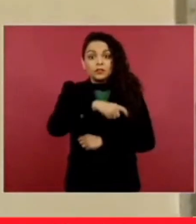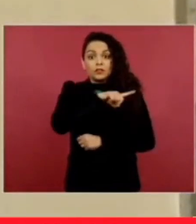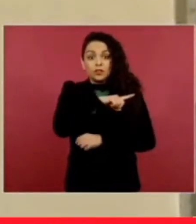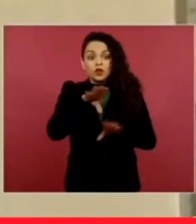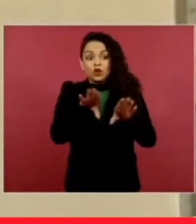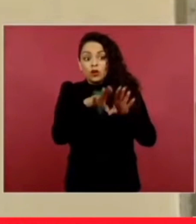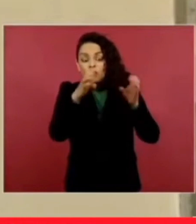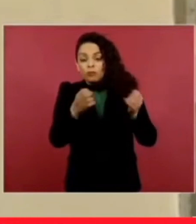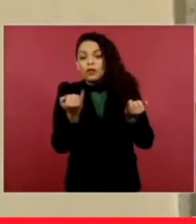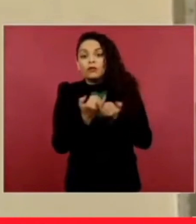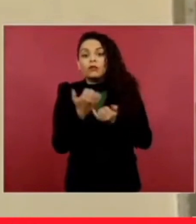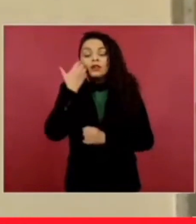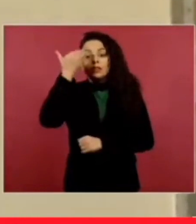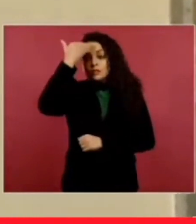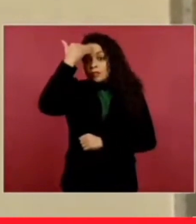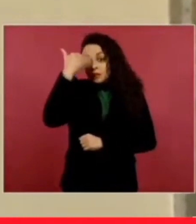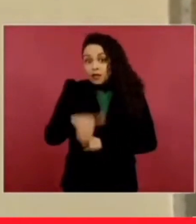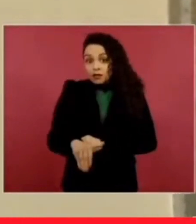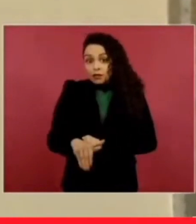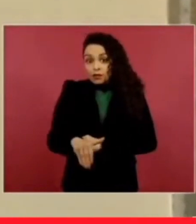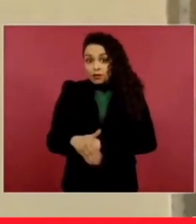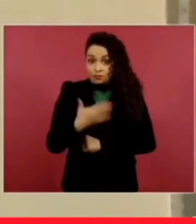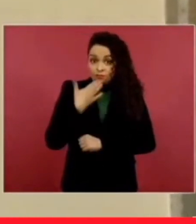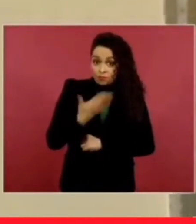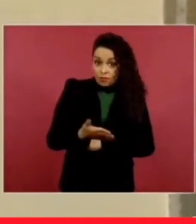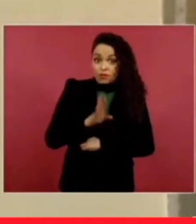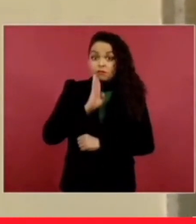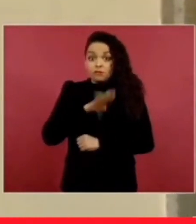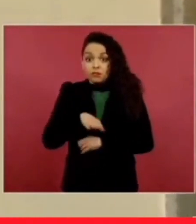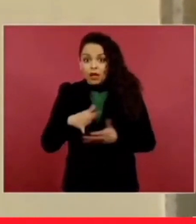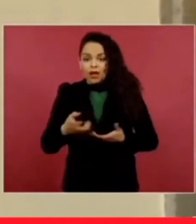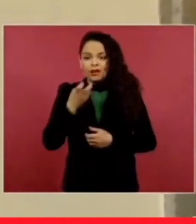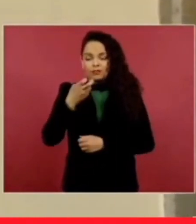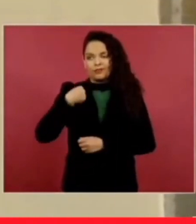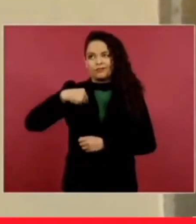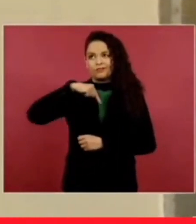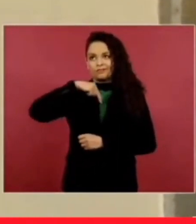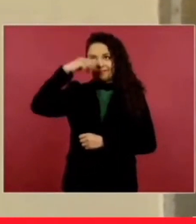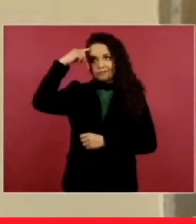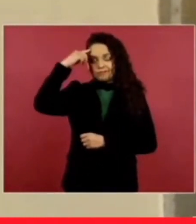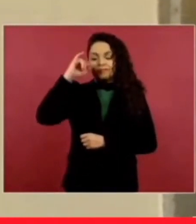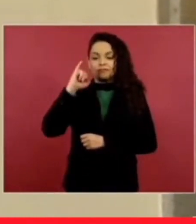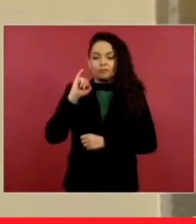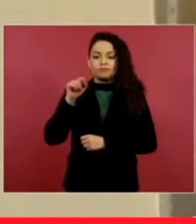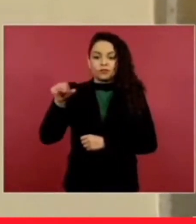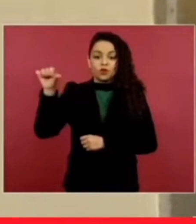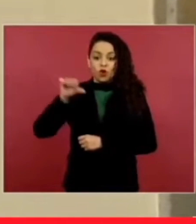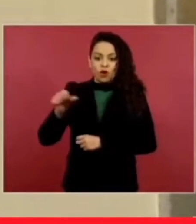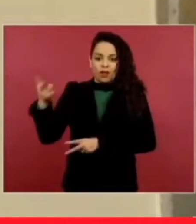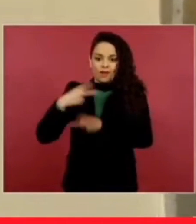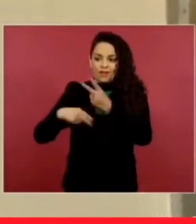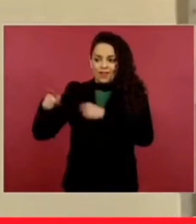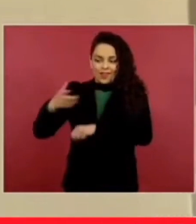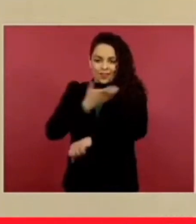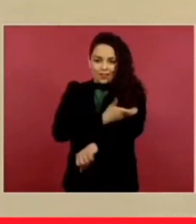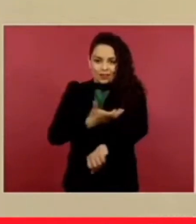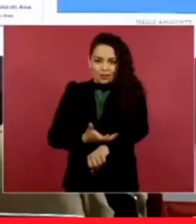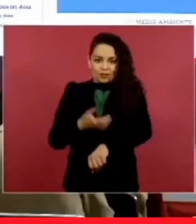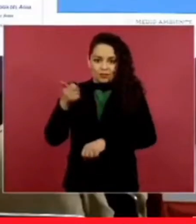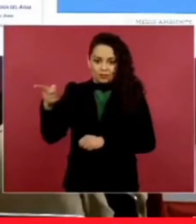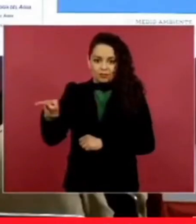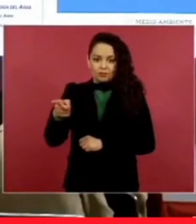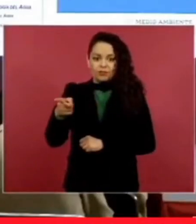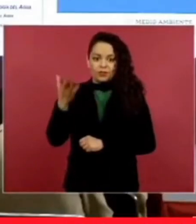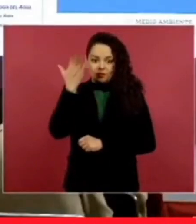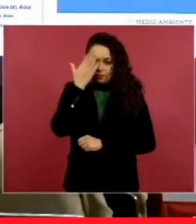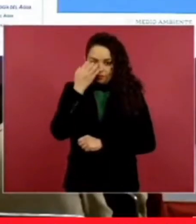a compañeros que son especialistas y que el día de hoy me acompañan a que vayan a hacer dichos muestreos.